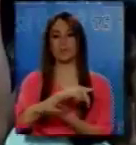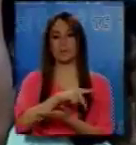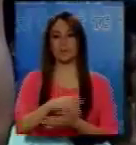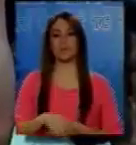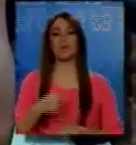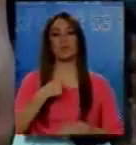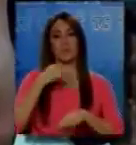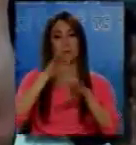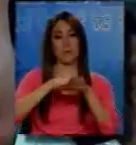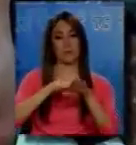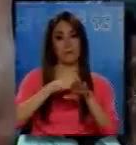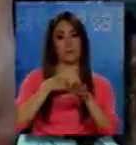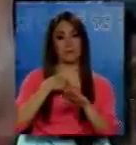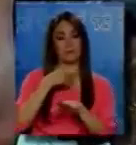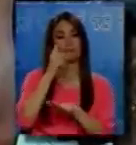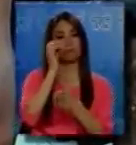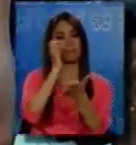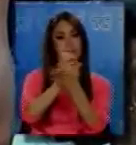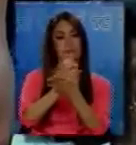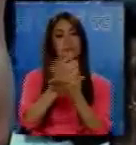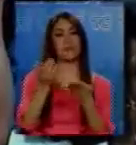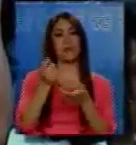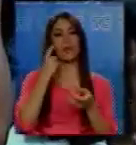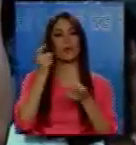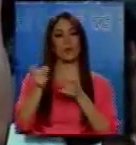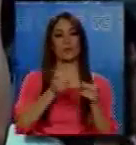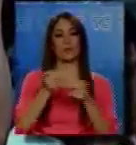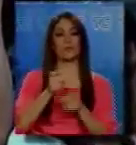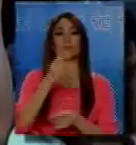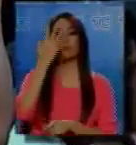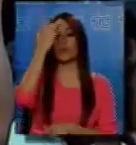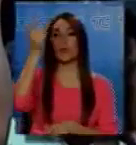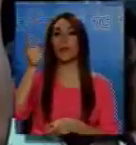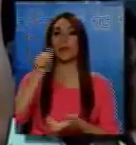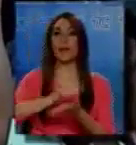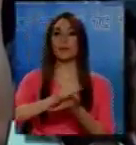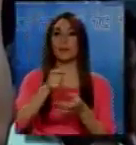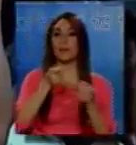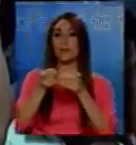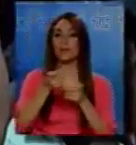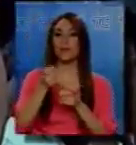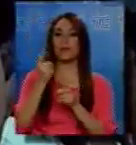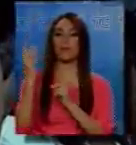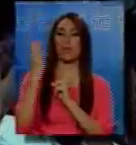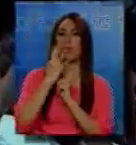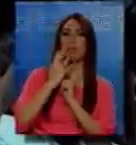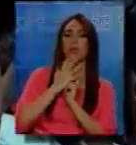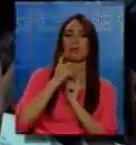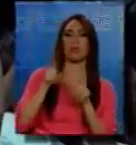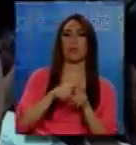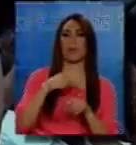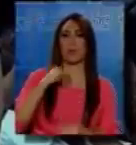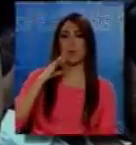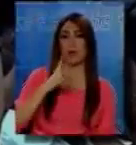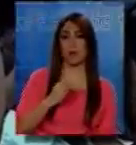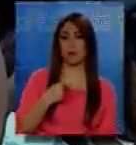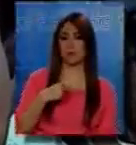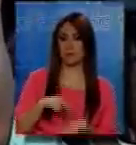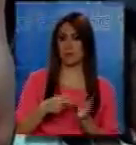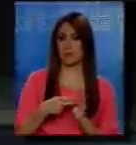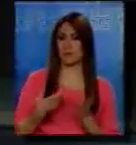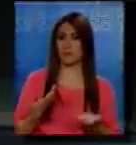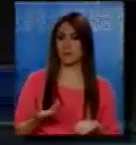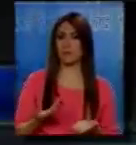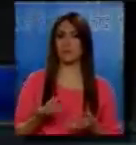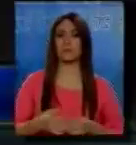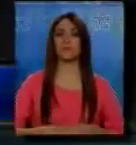hacer un llamado a la atención, es a la agencia de control, porque la agencia de control nos persigue a nosotros como si fueran delincuentes a las personas que estamos en